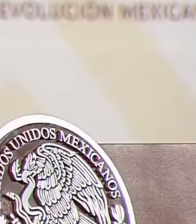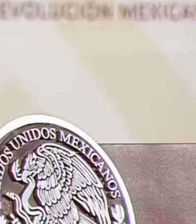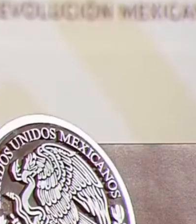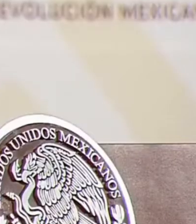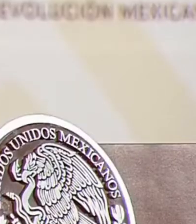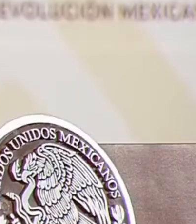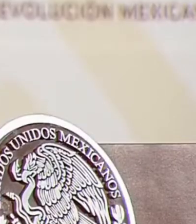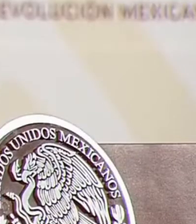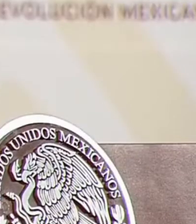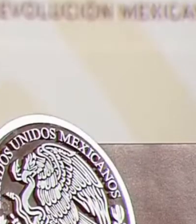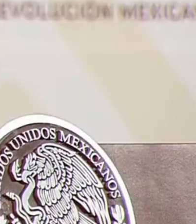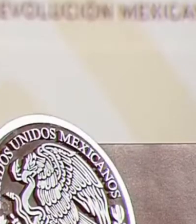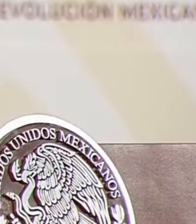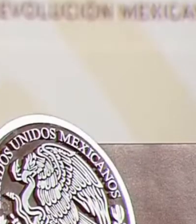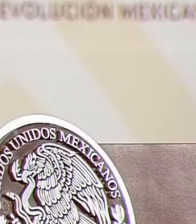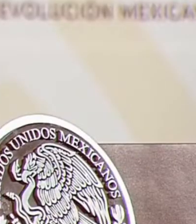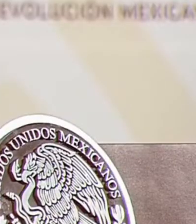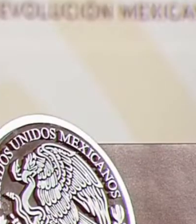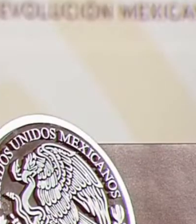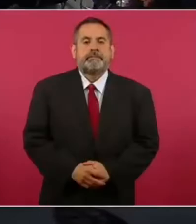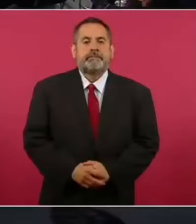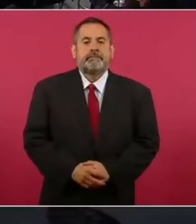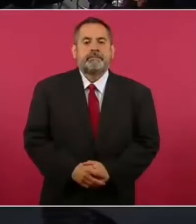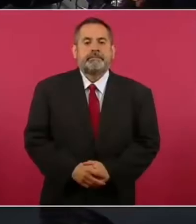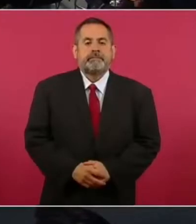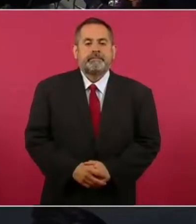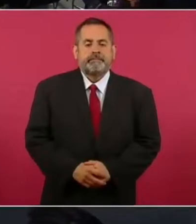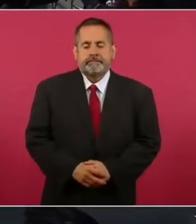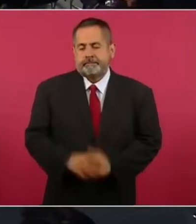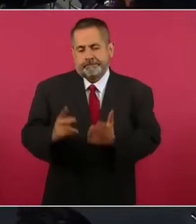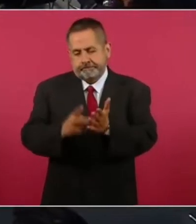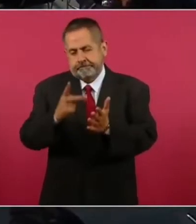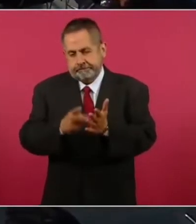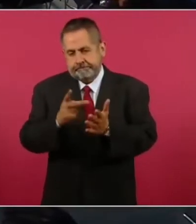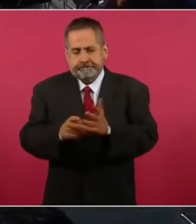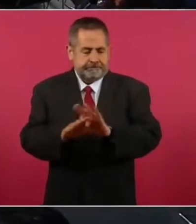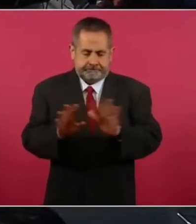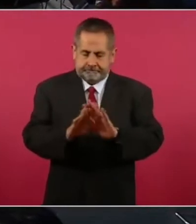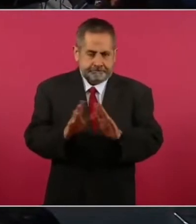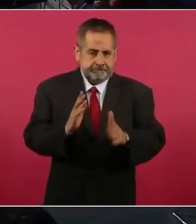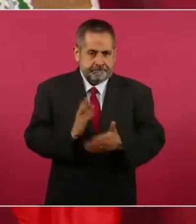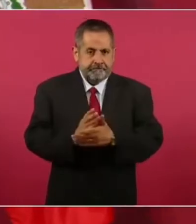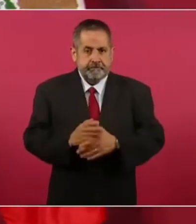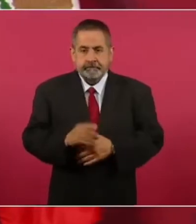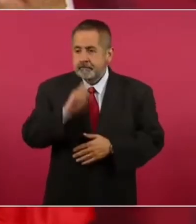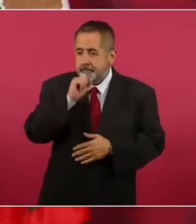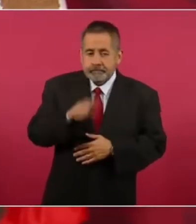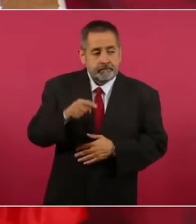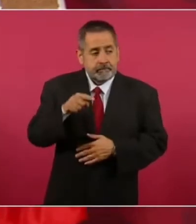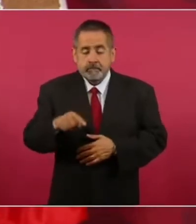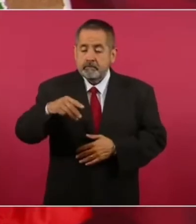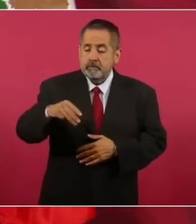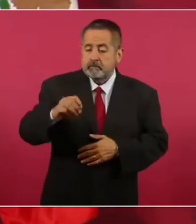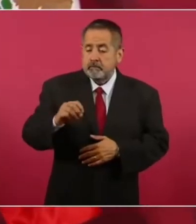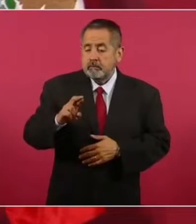A lo que aquí hemos visto, ya no voy a seguir repitiendo, de que el mismo Moreira, siendo